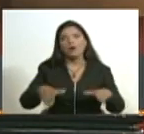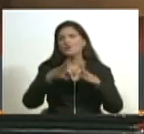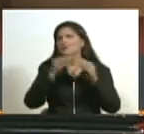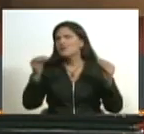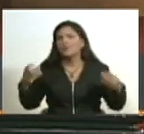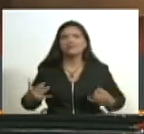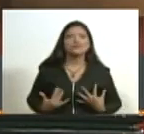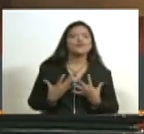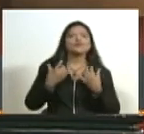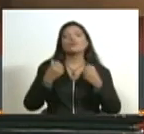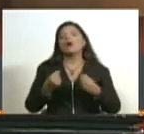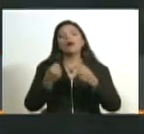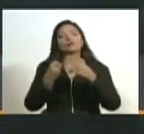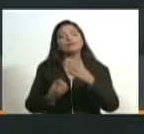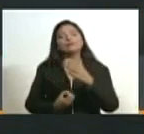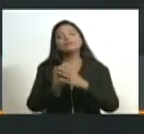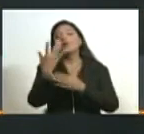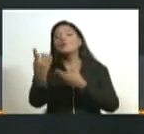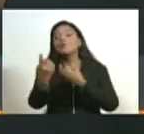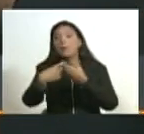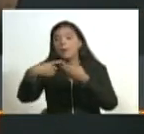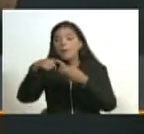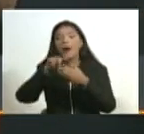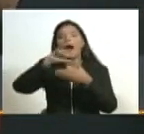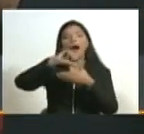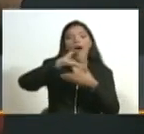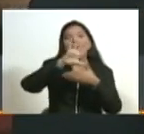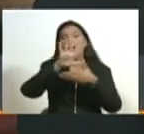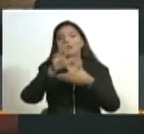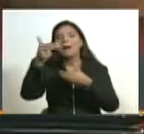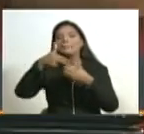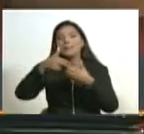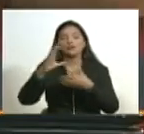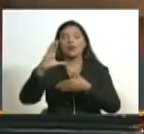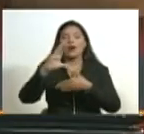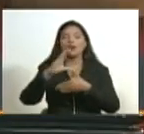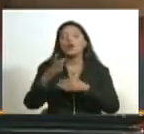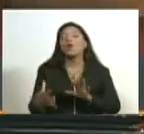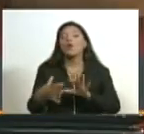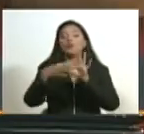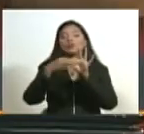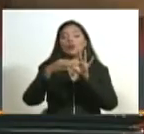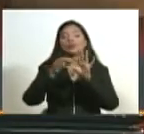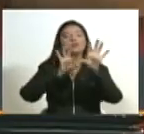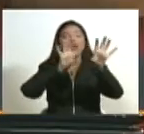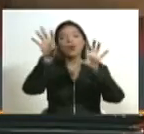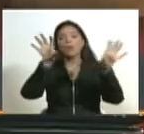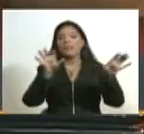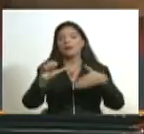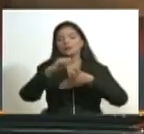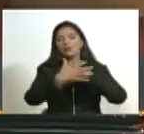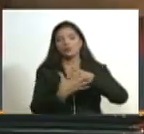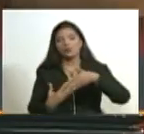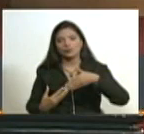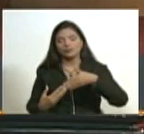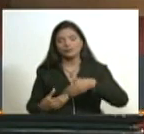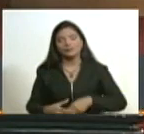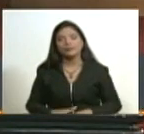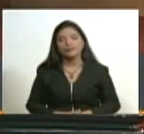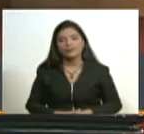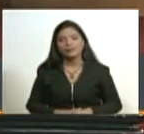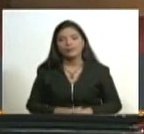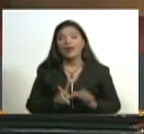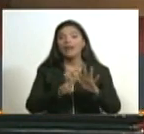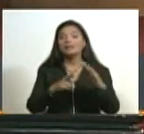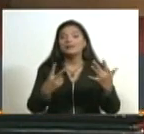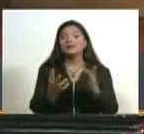espíritu que nos llevó a fundar el ALBA, Petrocaribe, a fundar la Unión de Naciones Suramericanas, UNASUR, el 17